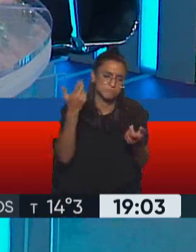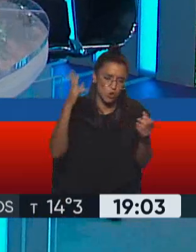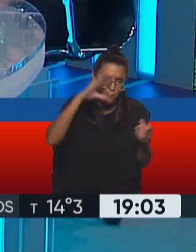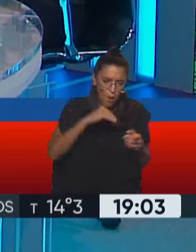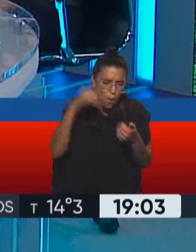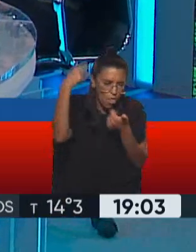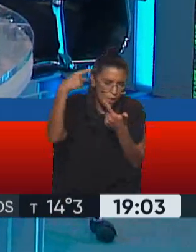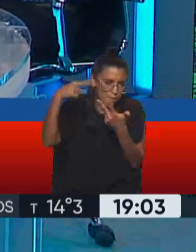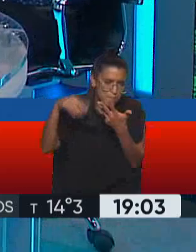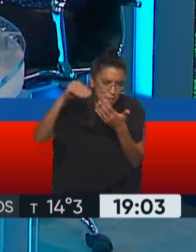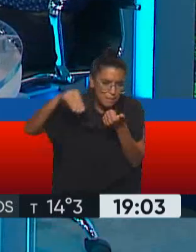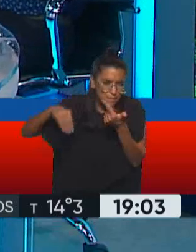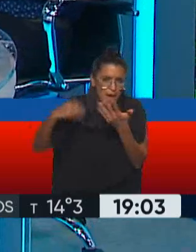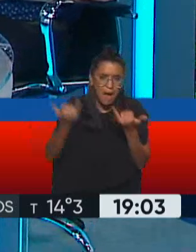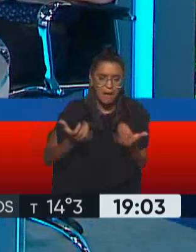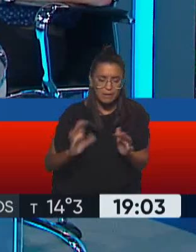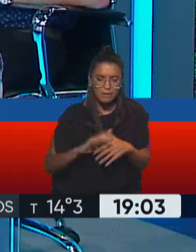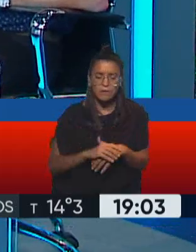acuerdo cuál otra,